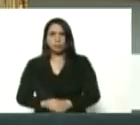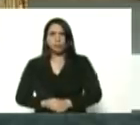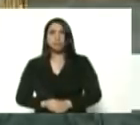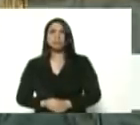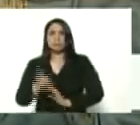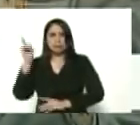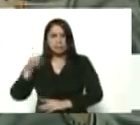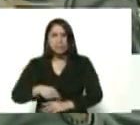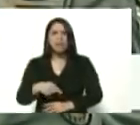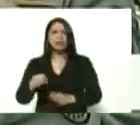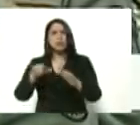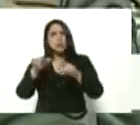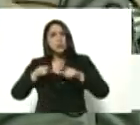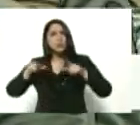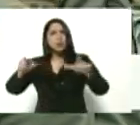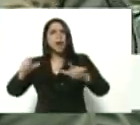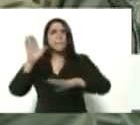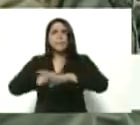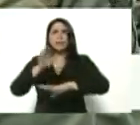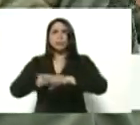incursionaron en el lugar de los hechos,